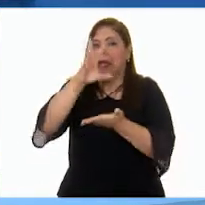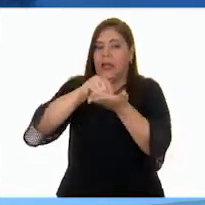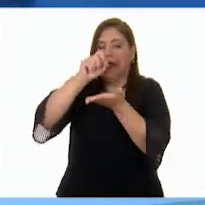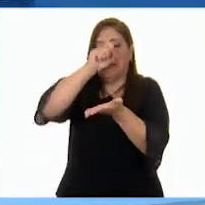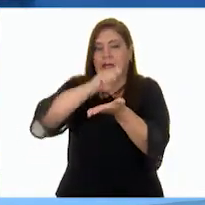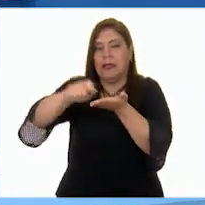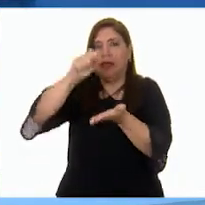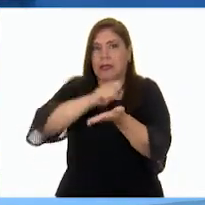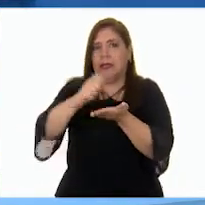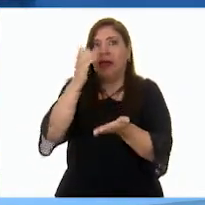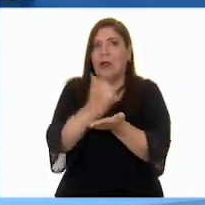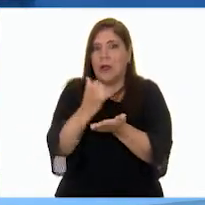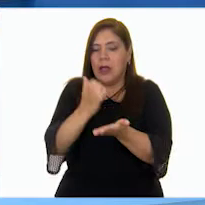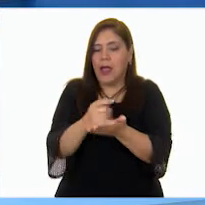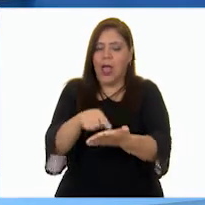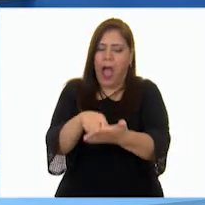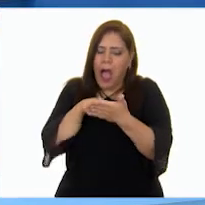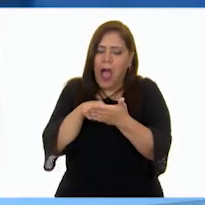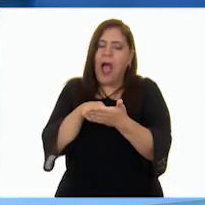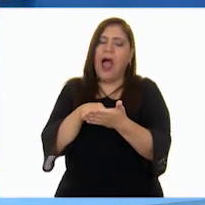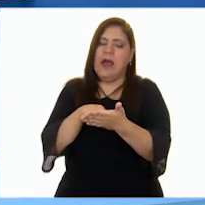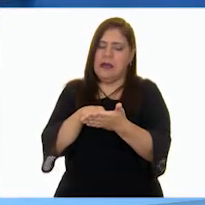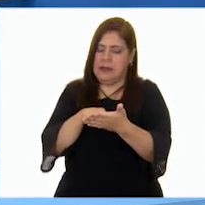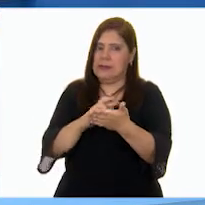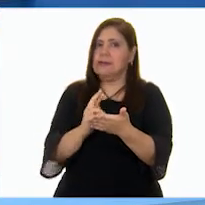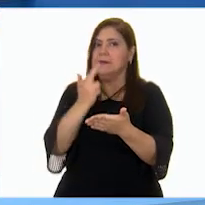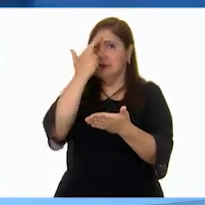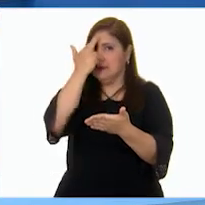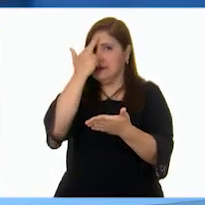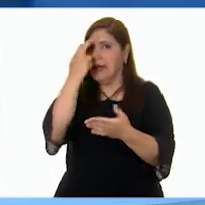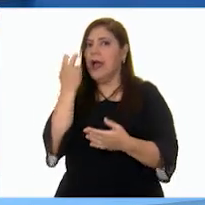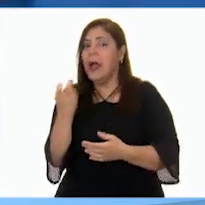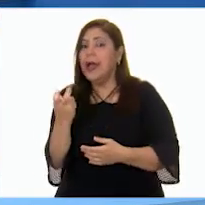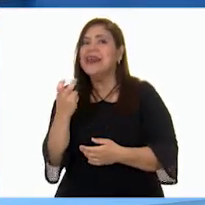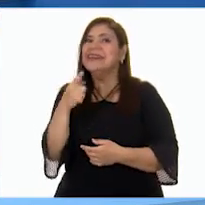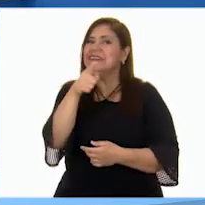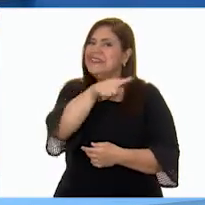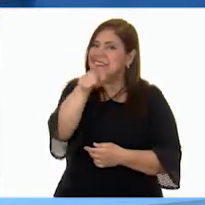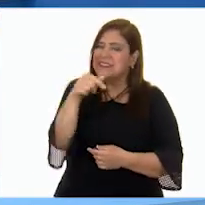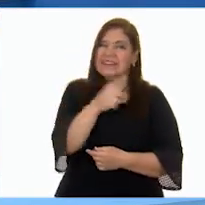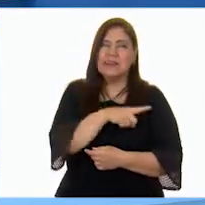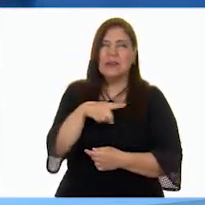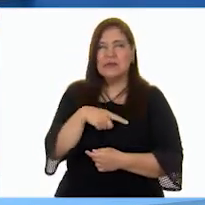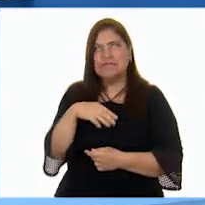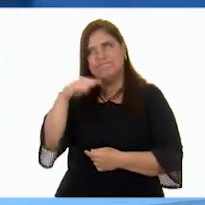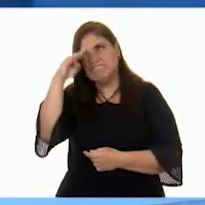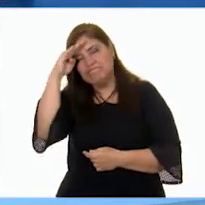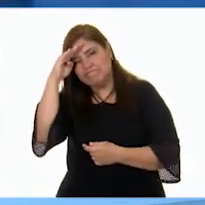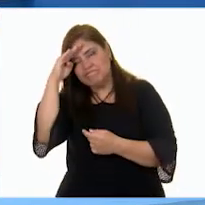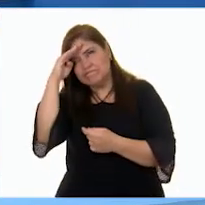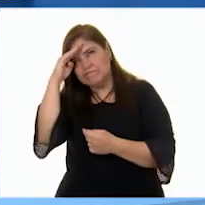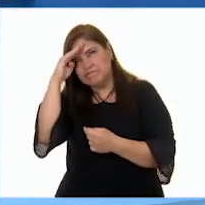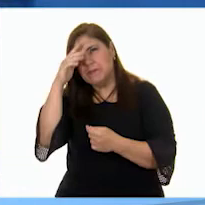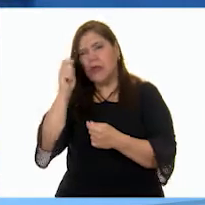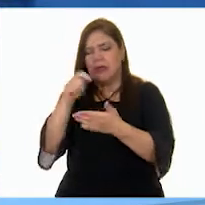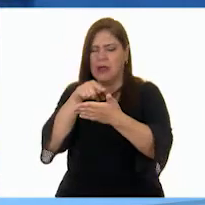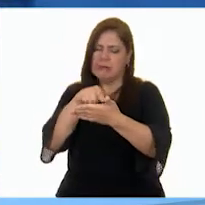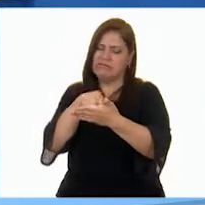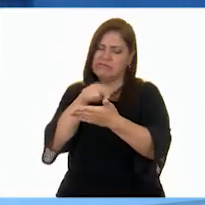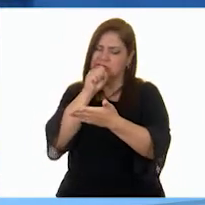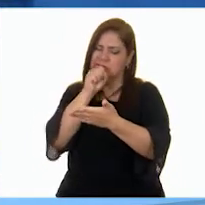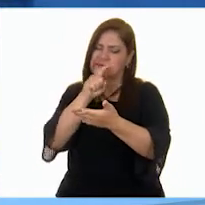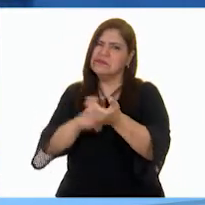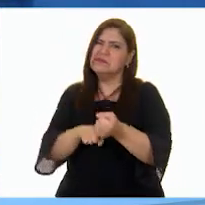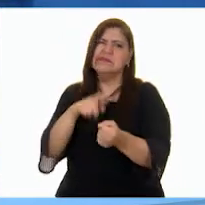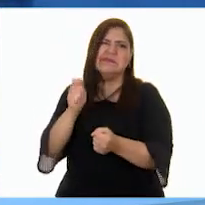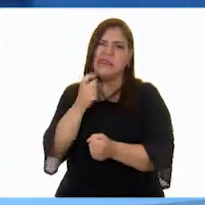lo tengan presente al momento de resolver estos desafíos, es que analicen muy bien lo que les está diciendo la consigna. Por